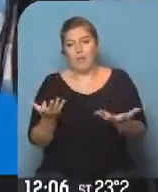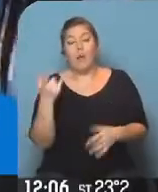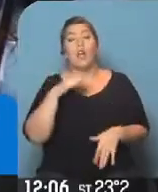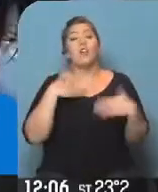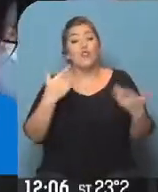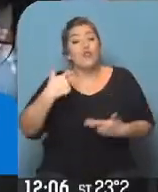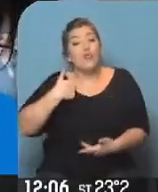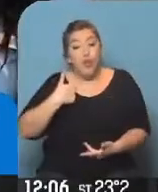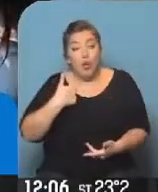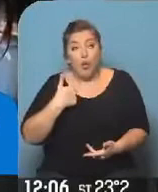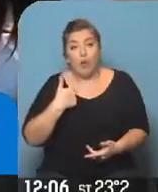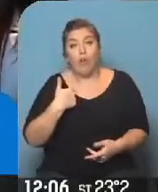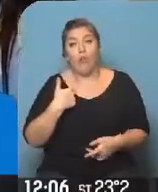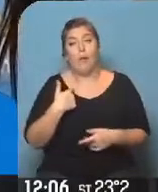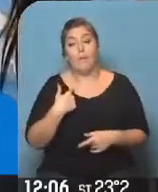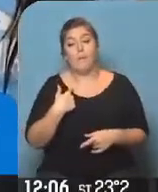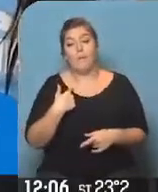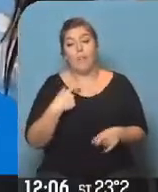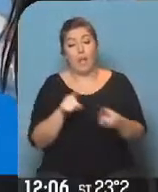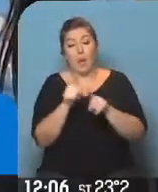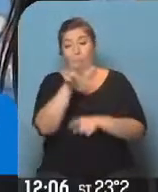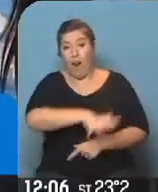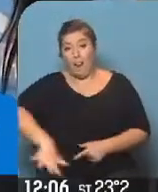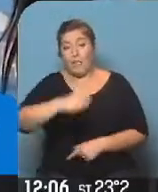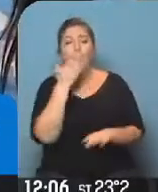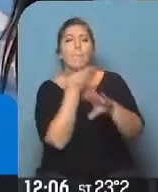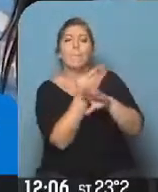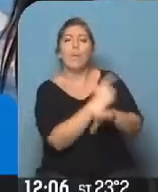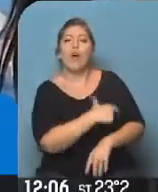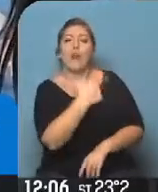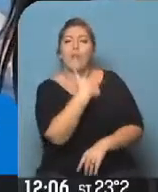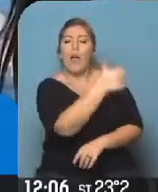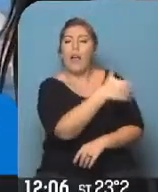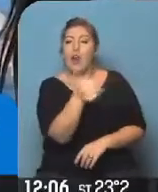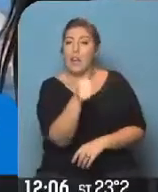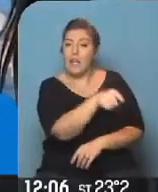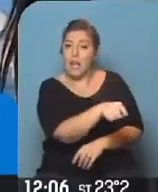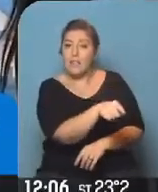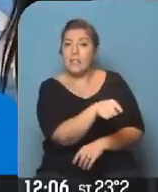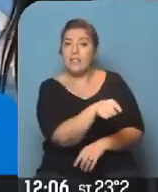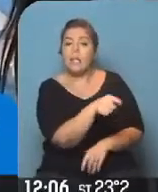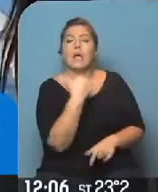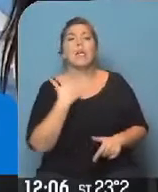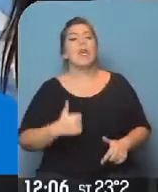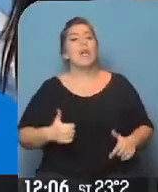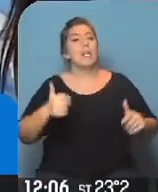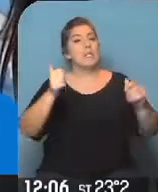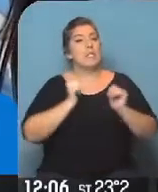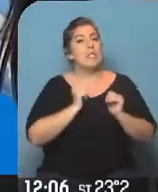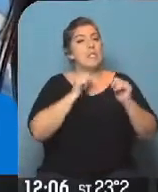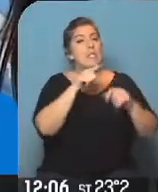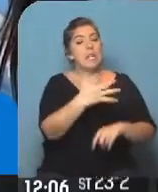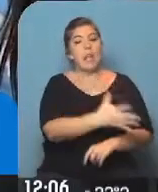yo esperaría en nombre de todos los argentinos, y le pido a los gremios de Aerolíneas, es que se sienten con las autoridades de